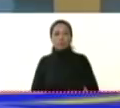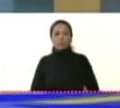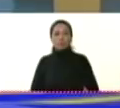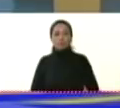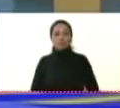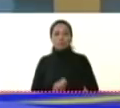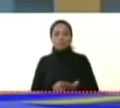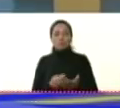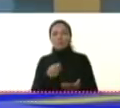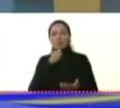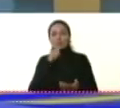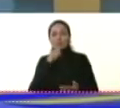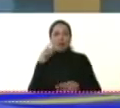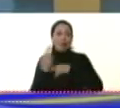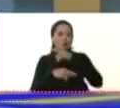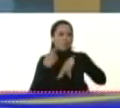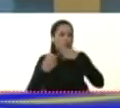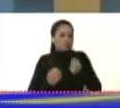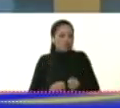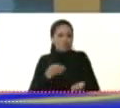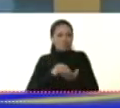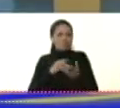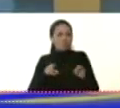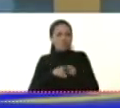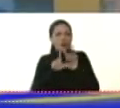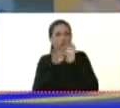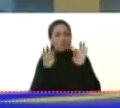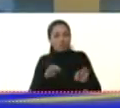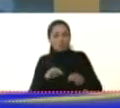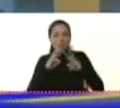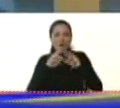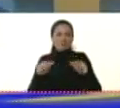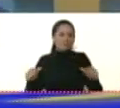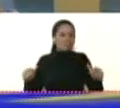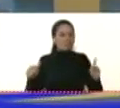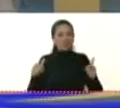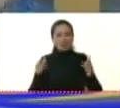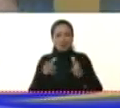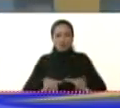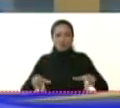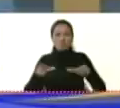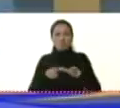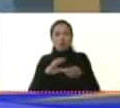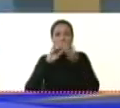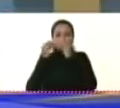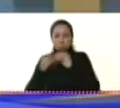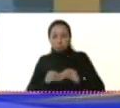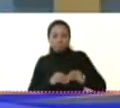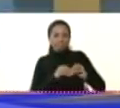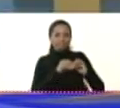Lo pone, la revolución pone el terreno, lo arregla,